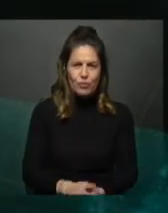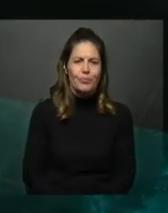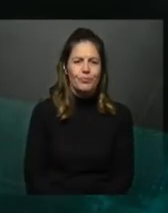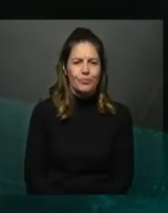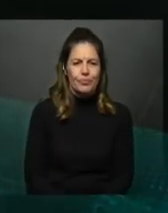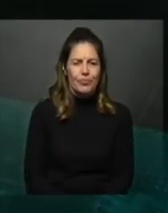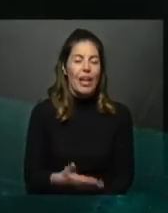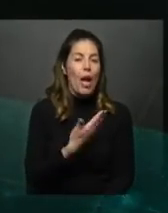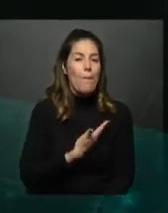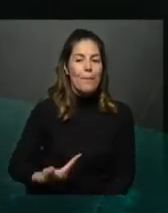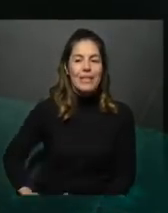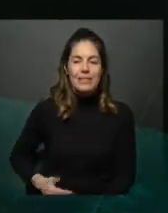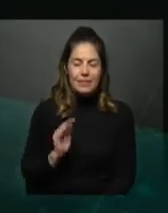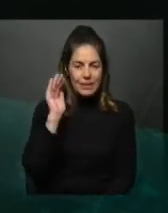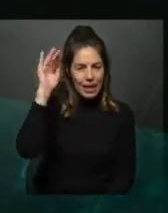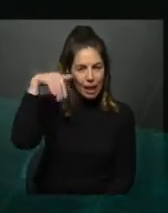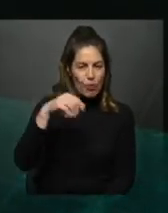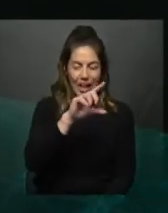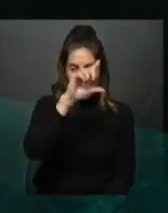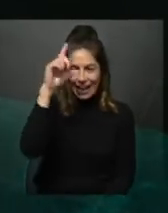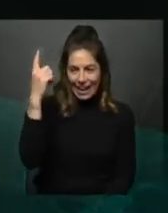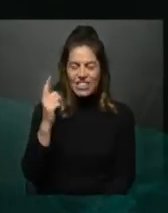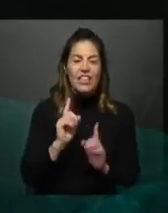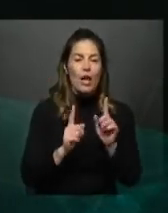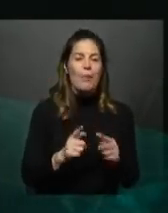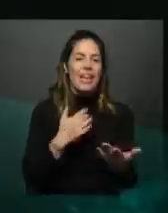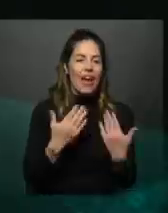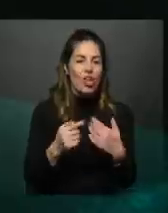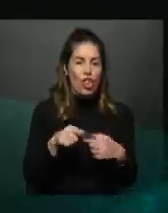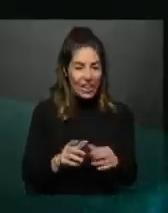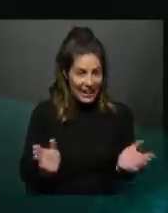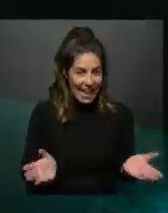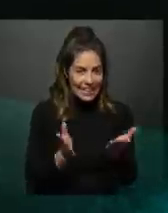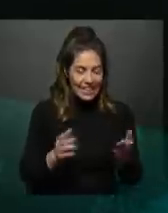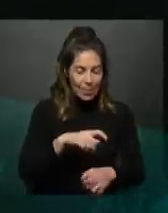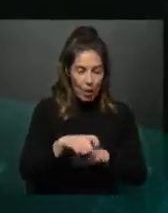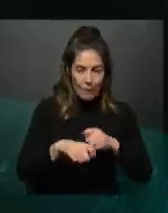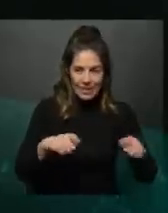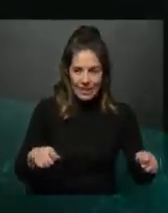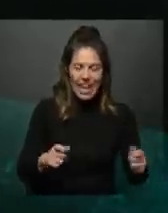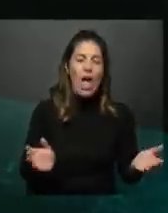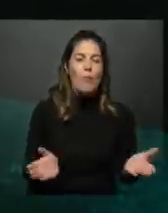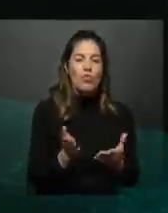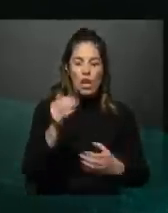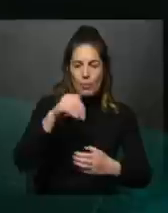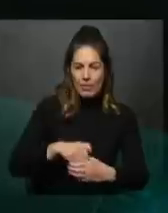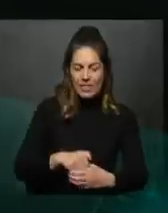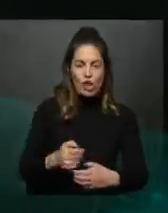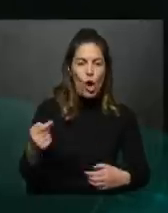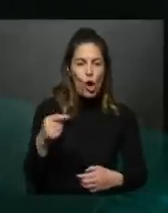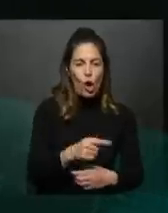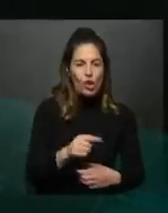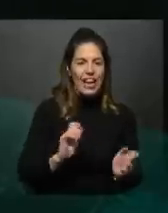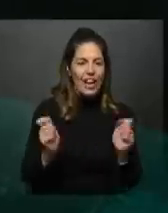y el presidente de la república Luis lacalle Pou también se refirió a esta iniciativa de El pitchemt de impulsar un plebiscito contra la reforma